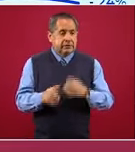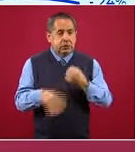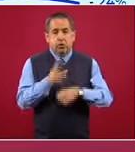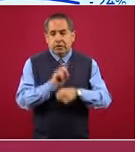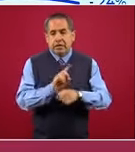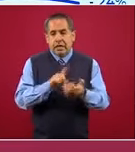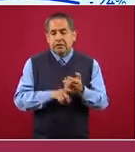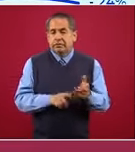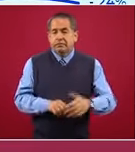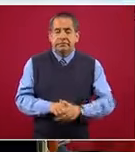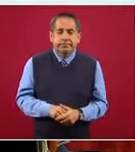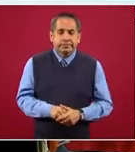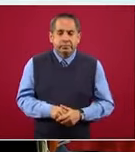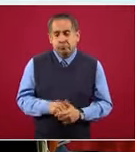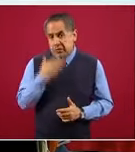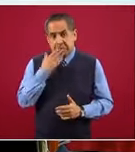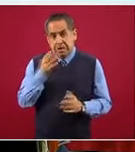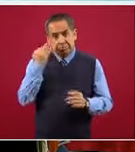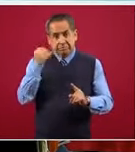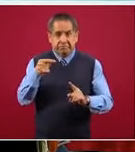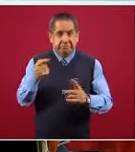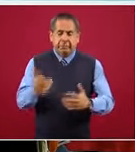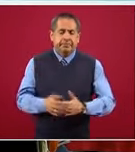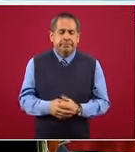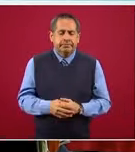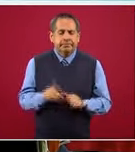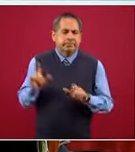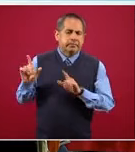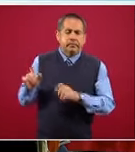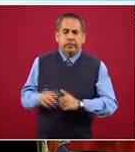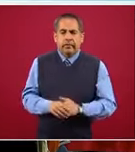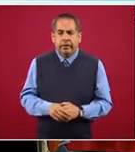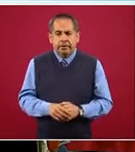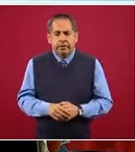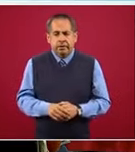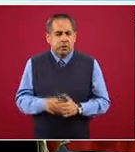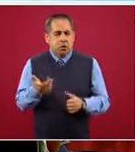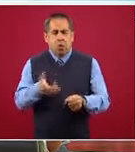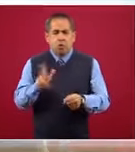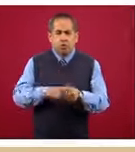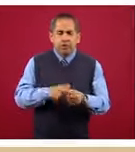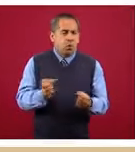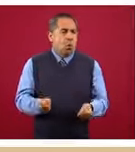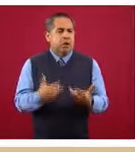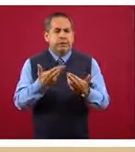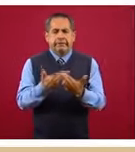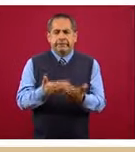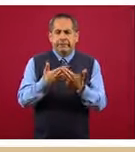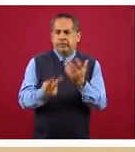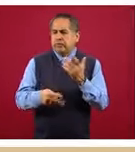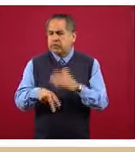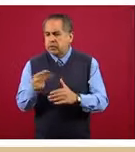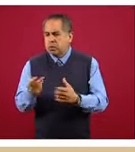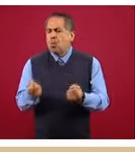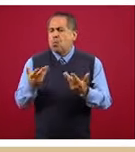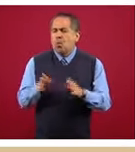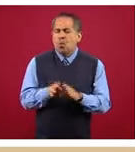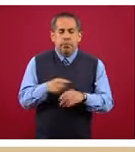indicador. Veamos la siguiente diapositiva. Tenemos la ocupación hospitalaria de camas IRA general,